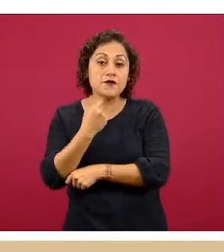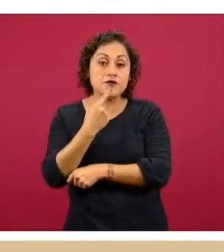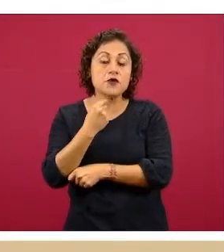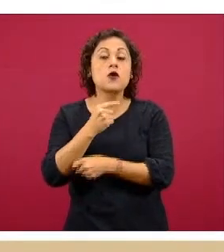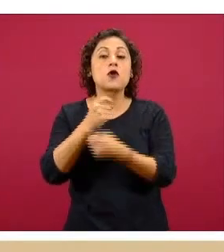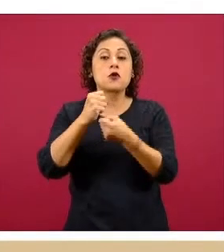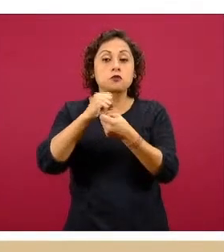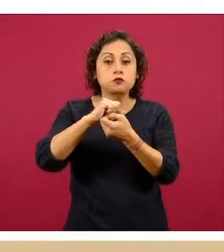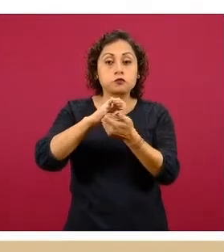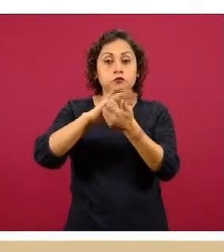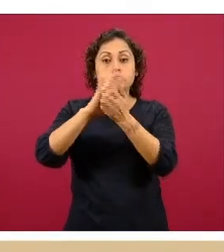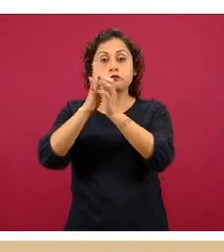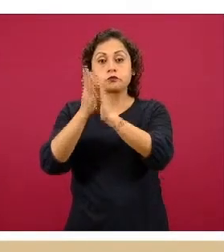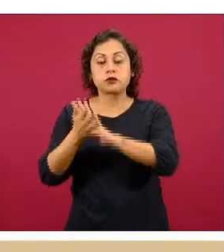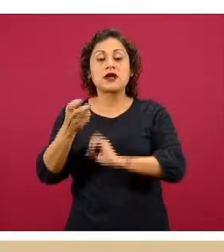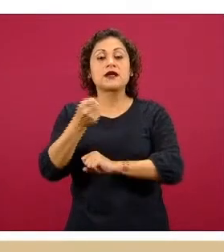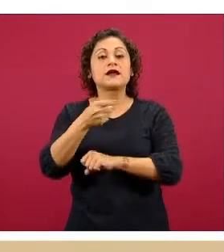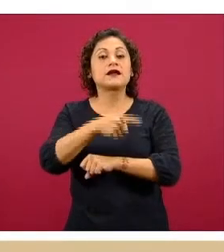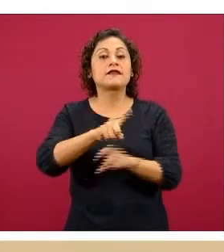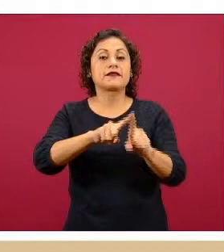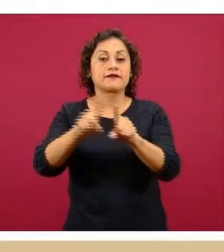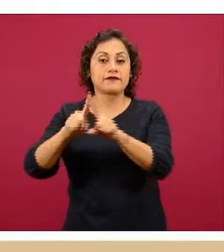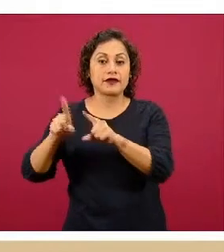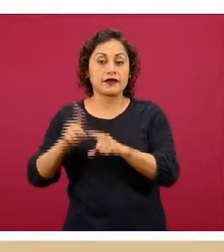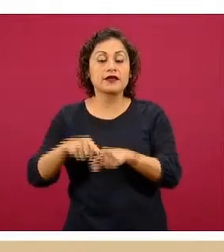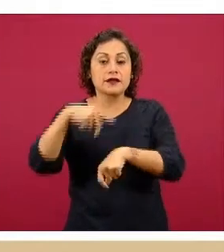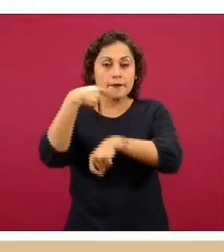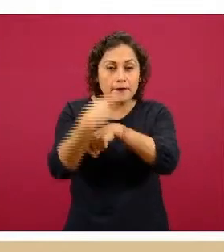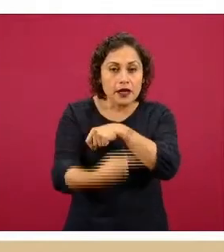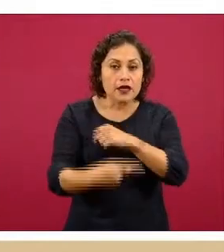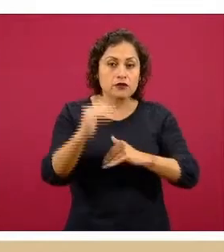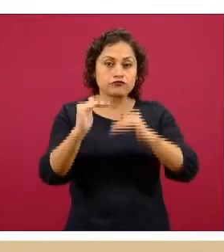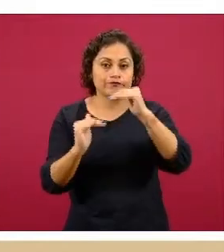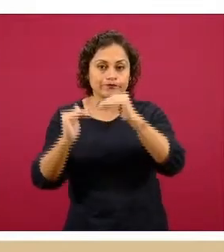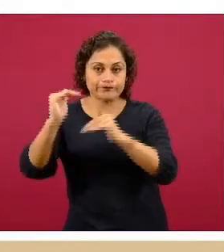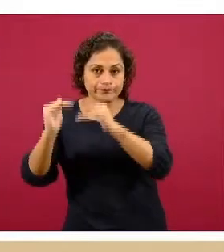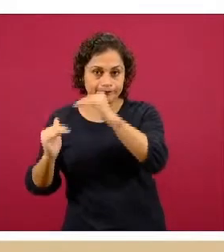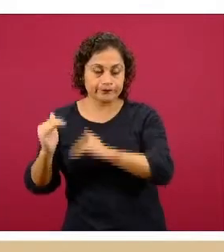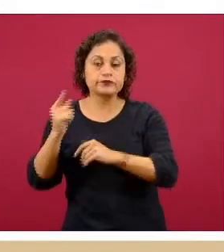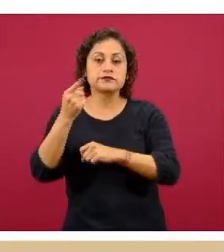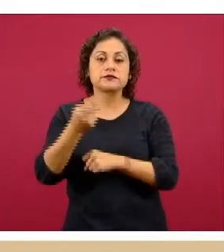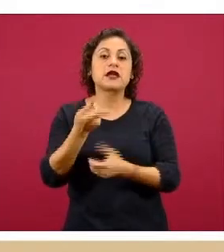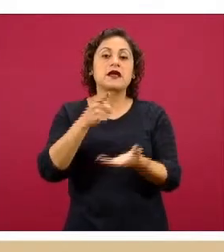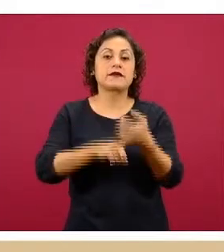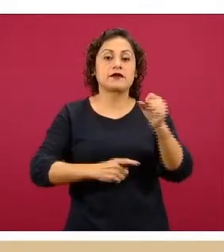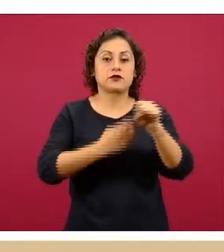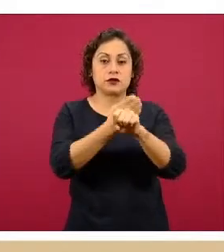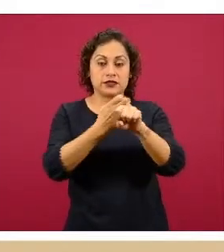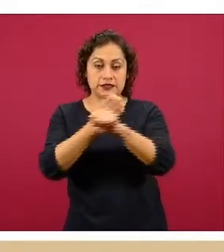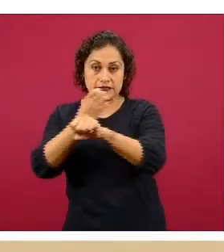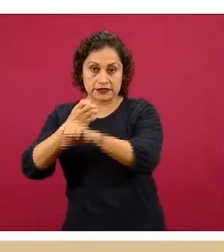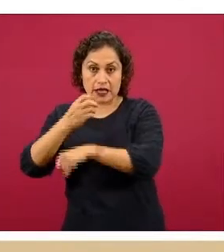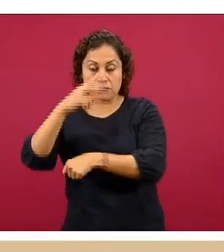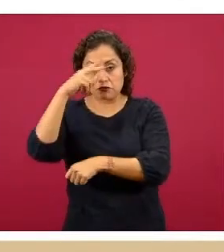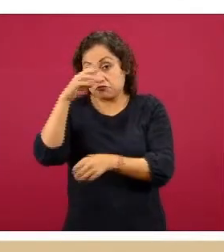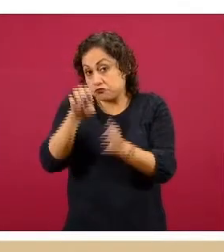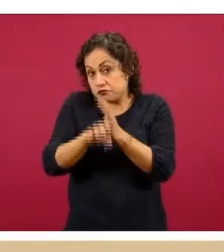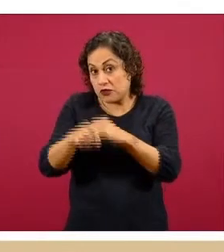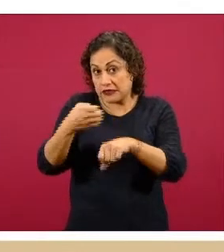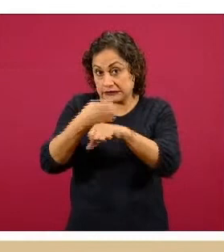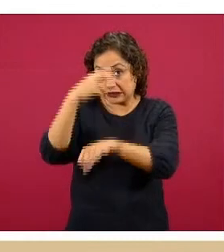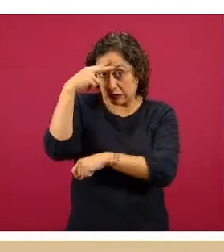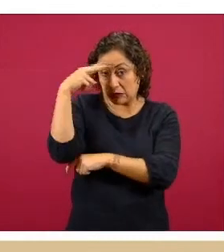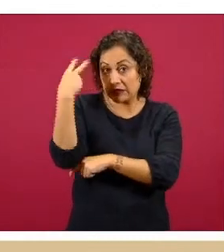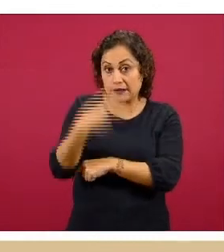de exceso de mortalidad en cada una de las entidades. Entonces hay entidades, no sé, como el Estado de México, donde se ve que crece, llega a un